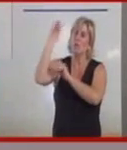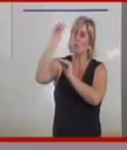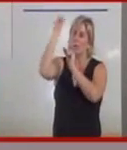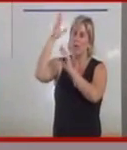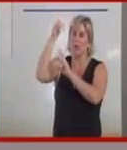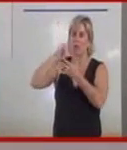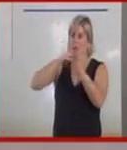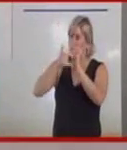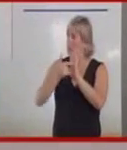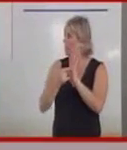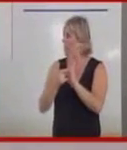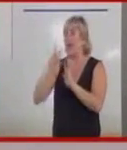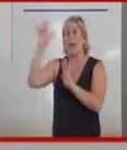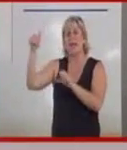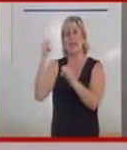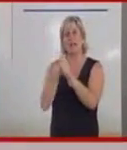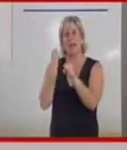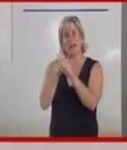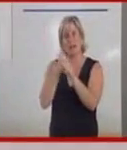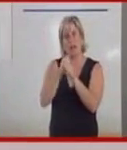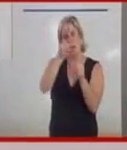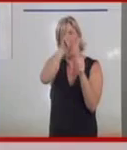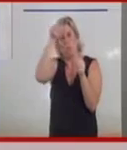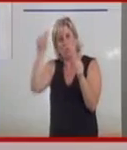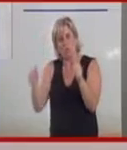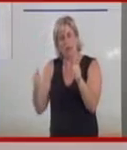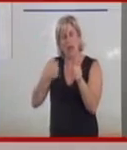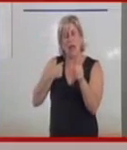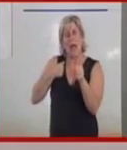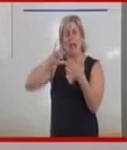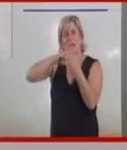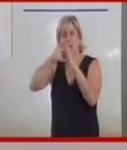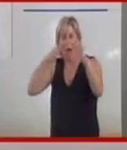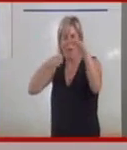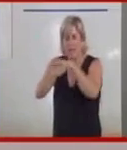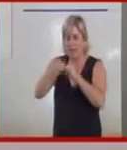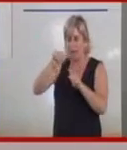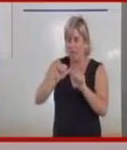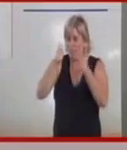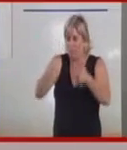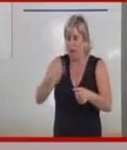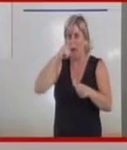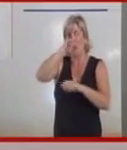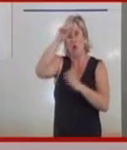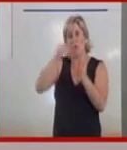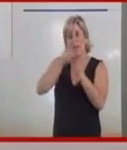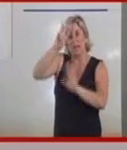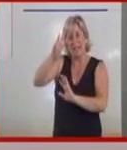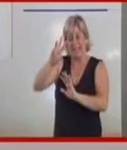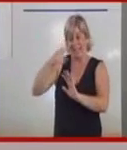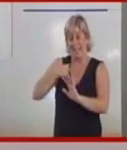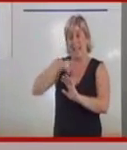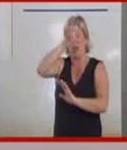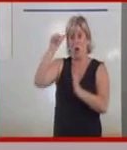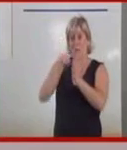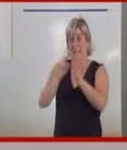Digitales. Lourdes lleva trabajando en tecnologías accesibles desde el 2003 y desde el 2007, dentro de su